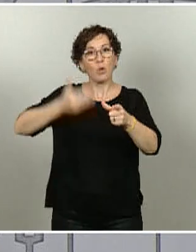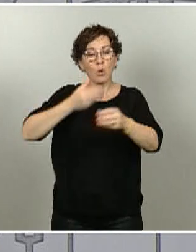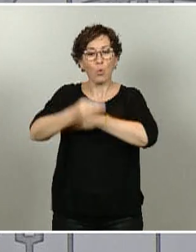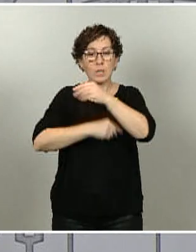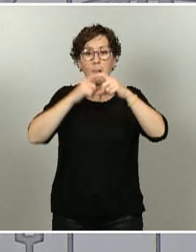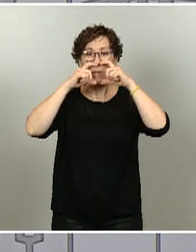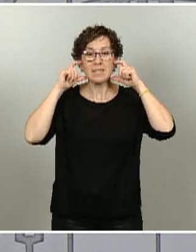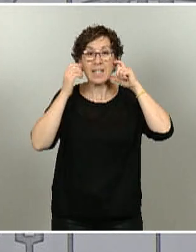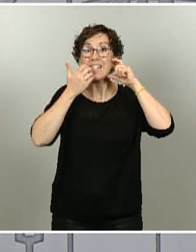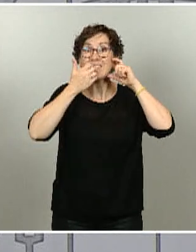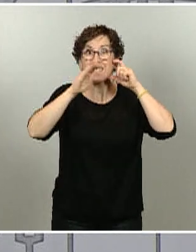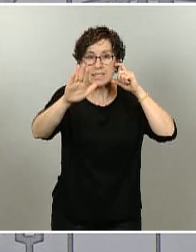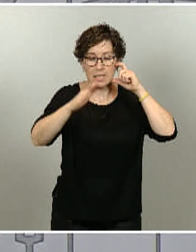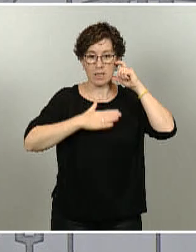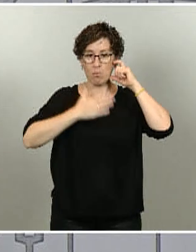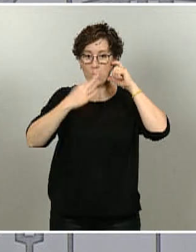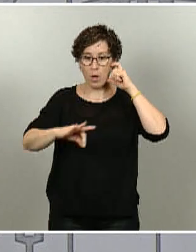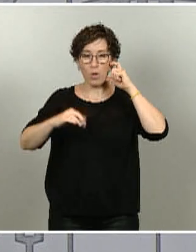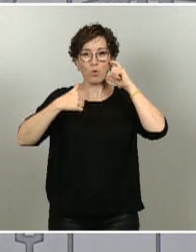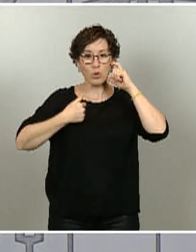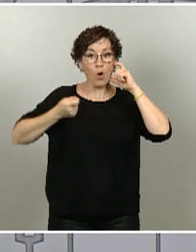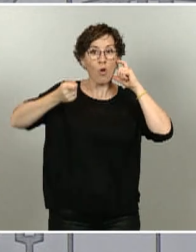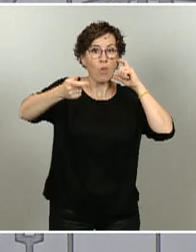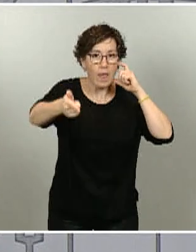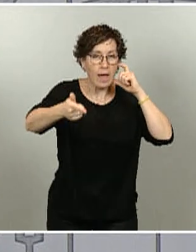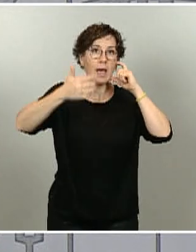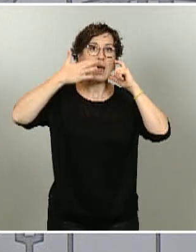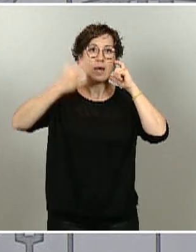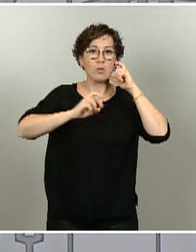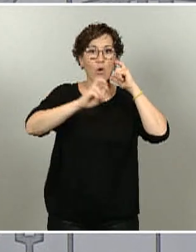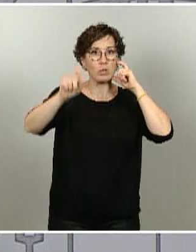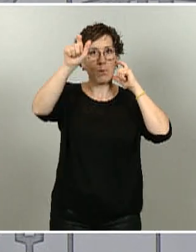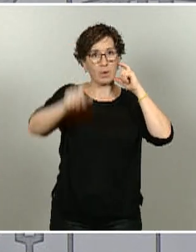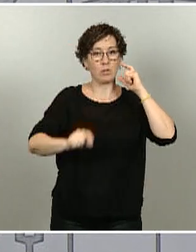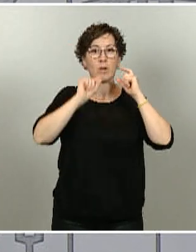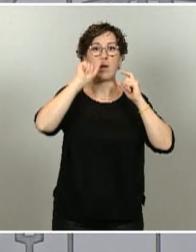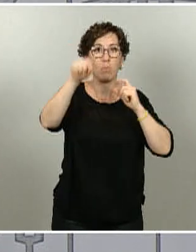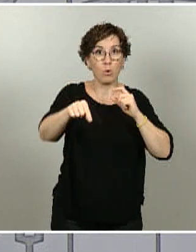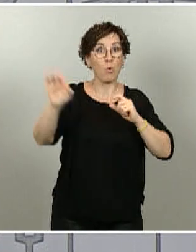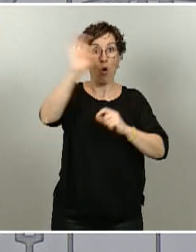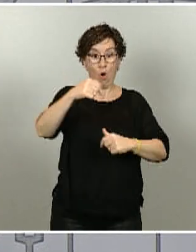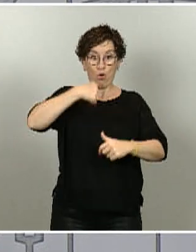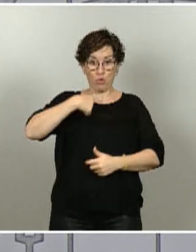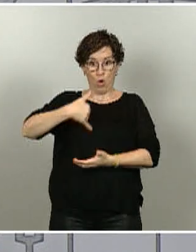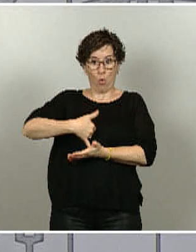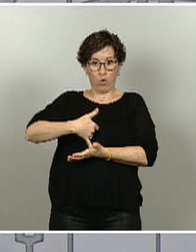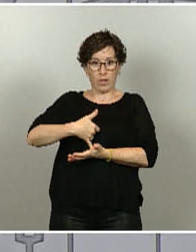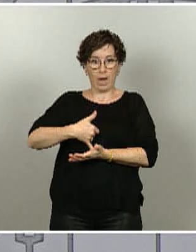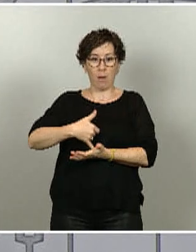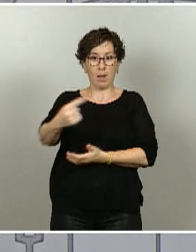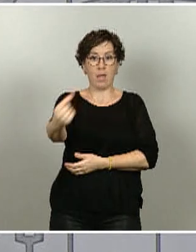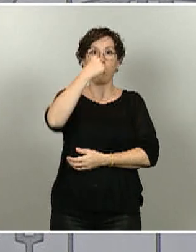a una posible infección, o aquellos que son especialmente vulnerables cuando ellos se pueden exponer a una posible infección. Por lo